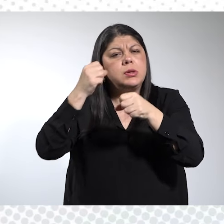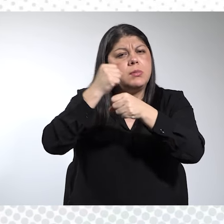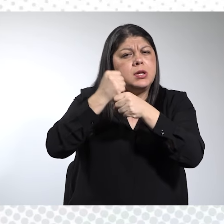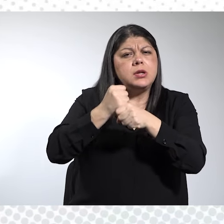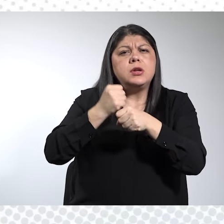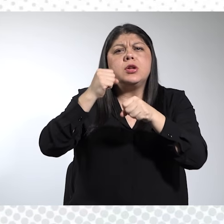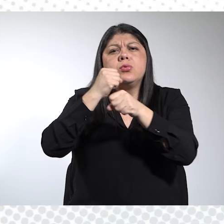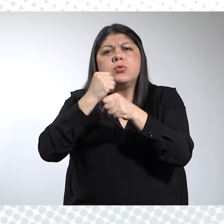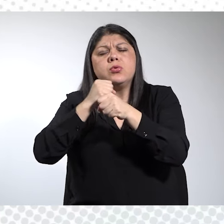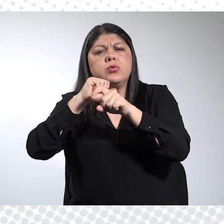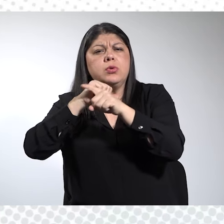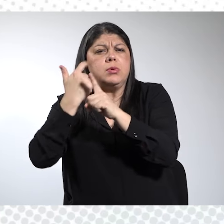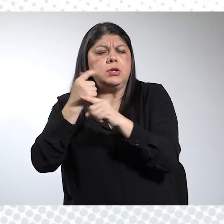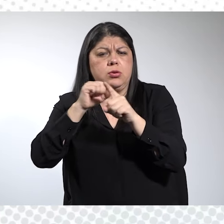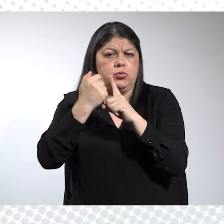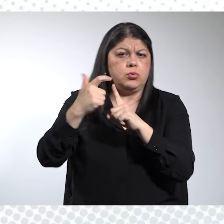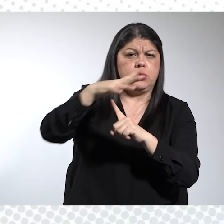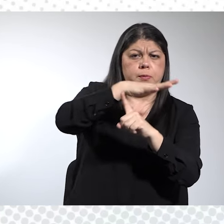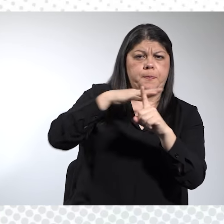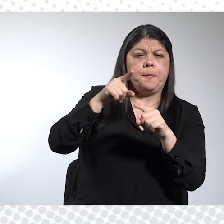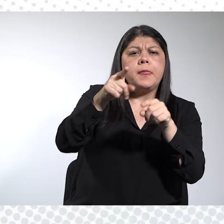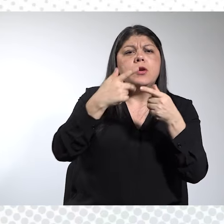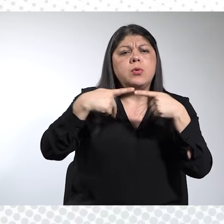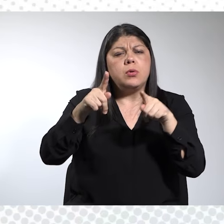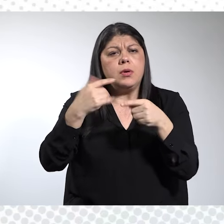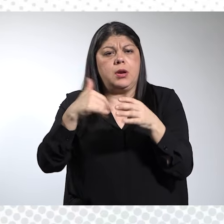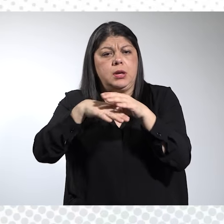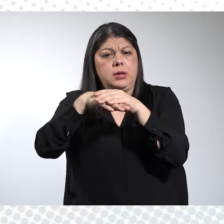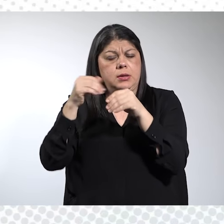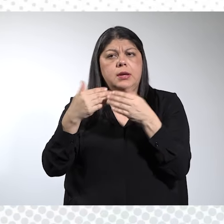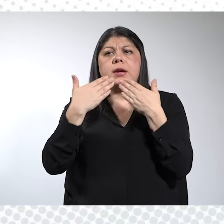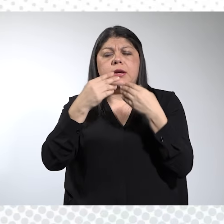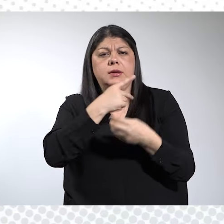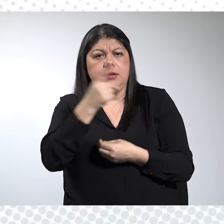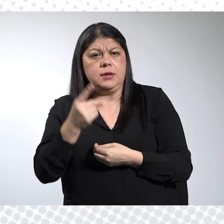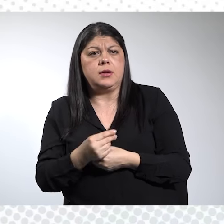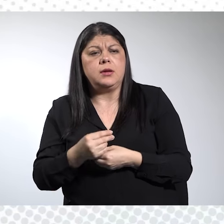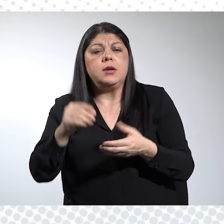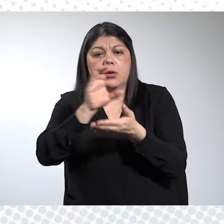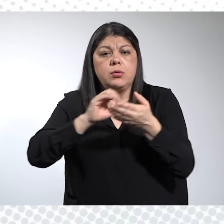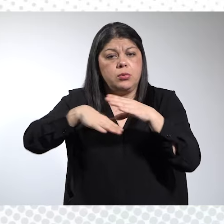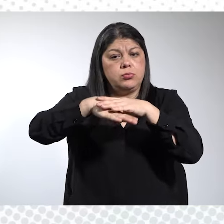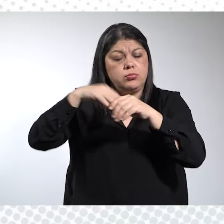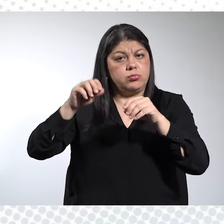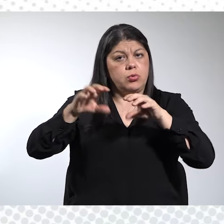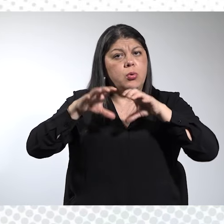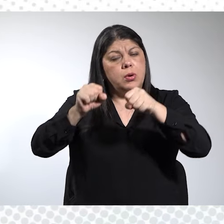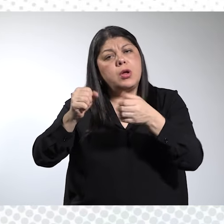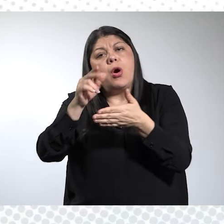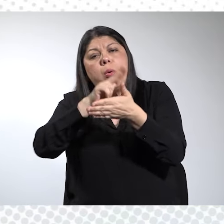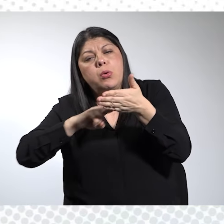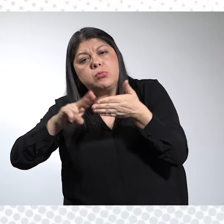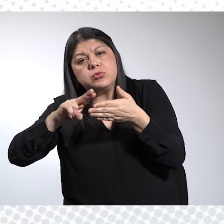de trabajo, es un tema de socialización, pero ellos tienen oportunidad. Hoy están saliendo, gracias a Dios, con secundaria, e incluso algunos